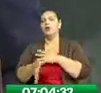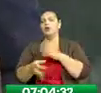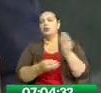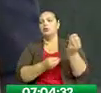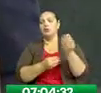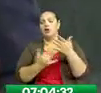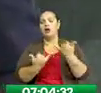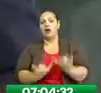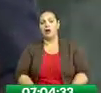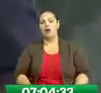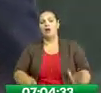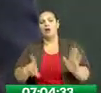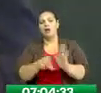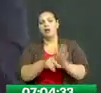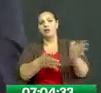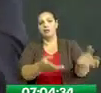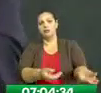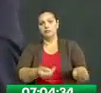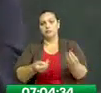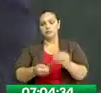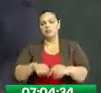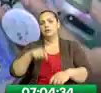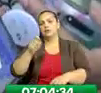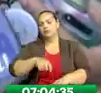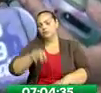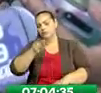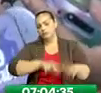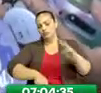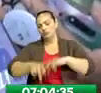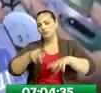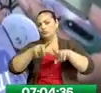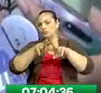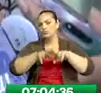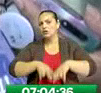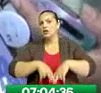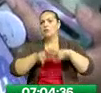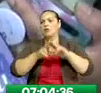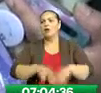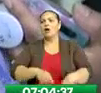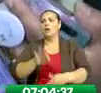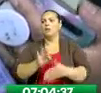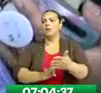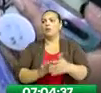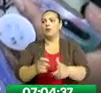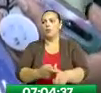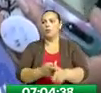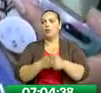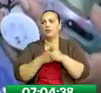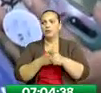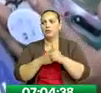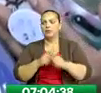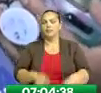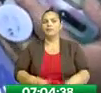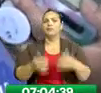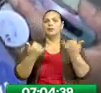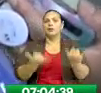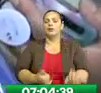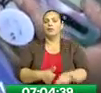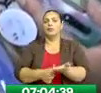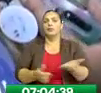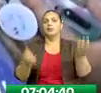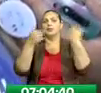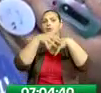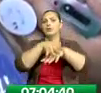apruebe de manera inmediata por esa necesidad que tenemos. Los insumos que el día de hoy se ha entregado pues por parte del Ministerio de Inclusión Económica y